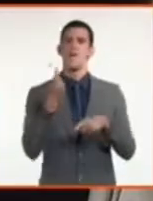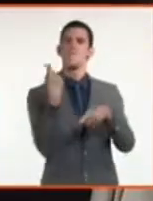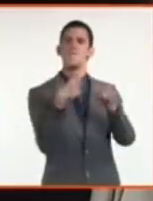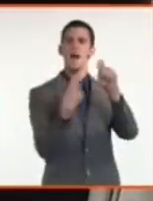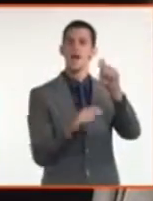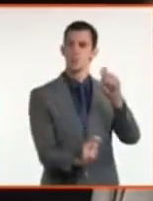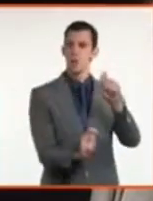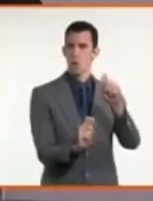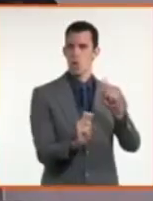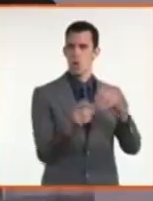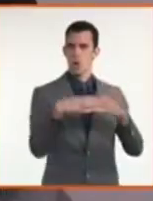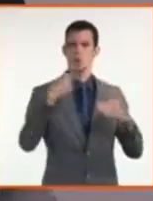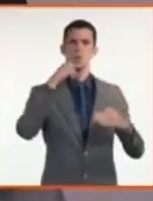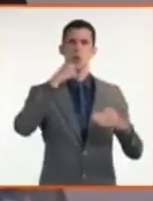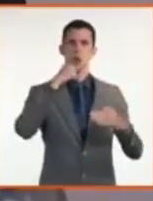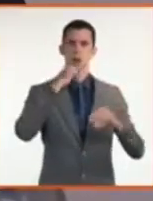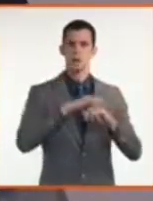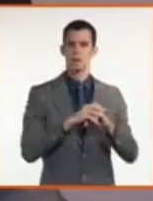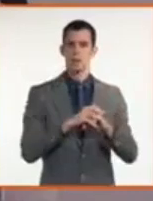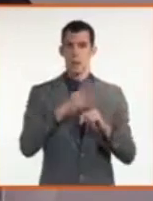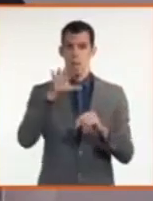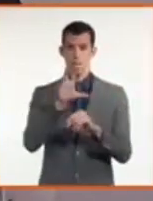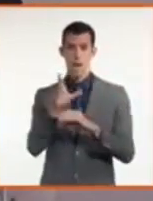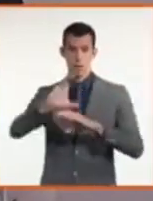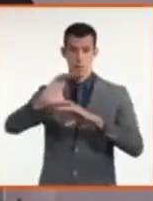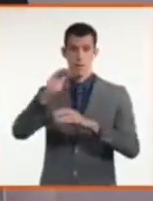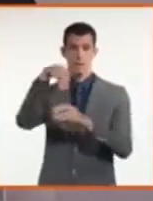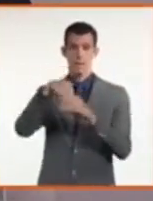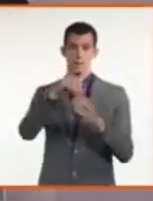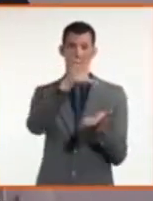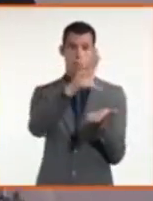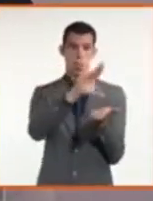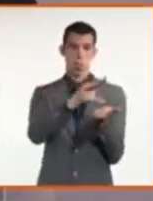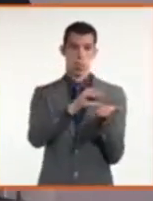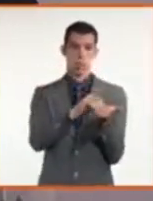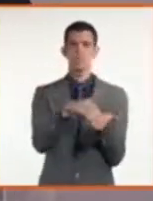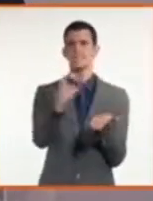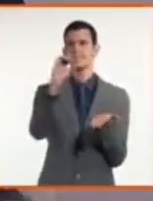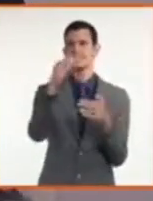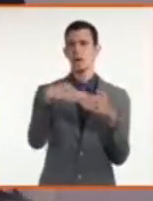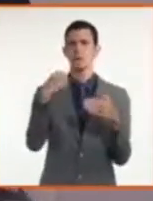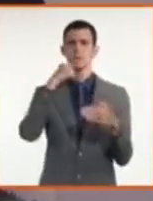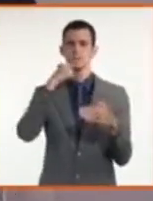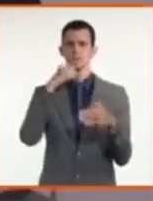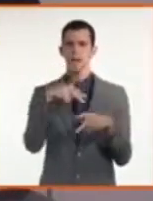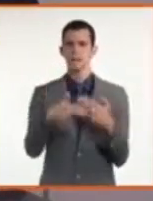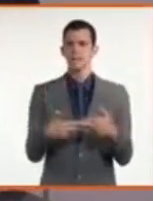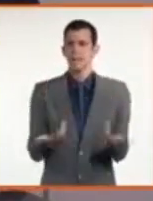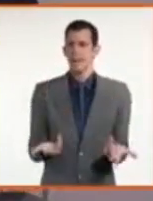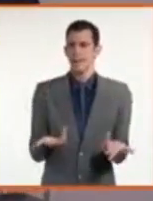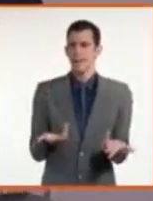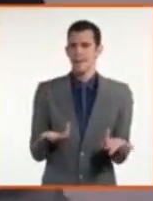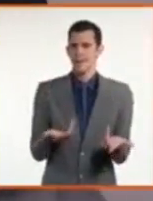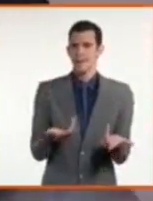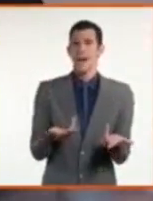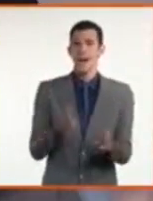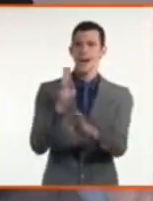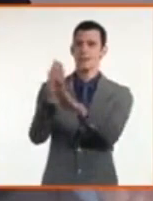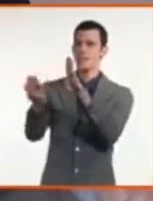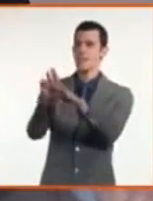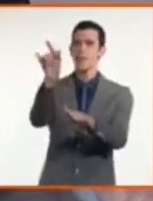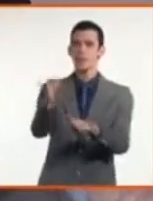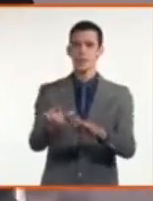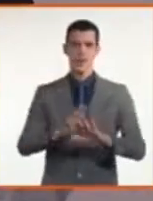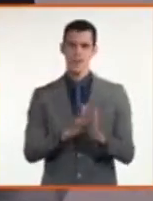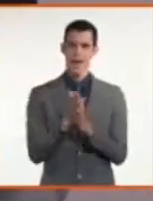si vas vendiendo dólares en efectivo en el mercado cambiario y las islas personas comprando con su tarjeta que menezes en la tienda en divisa como la tienen